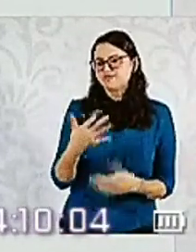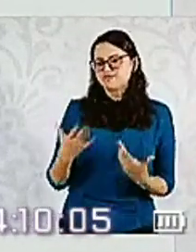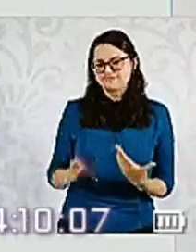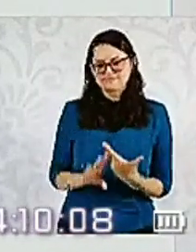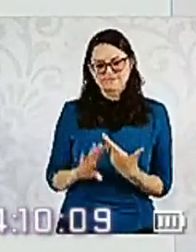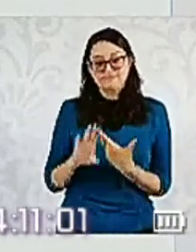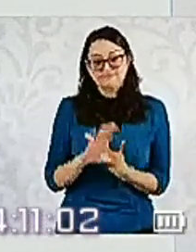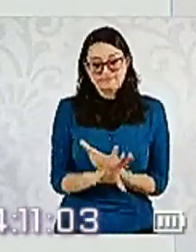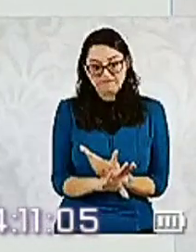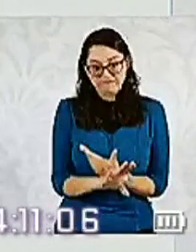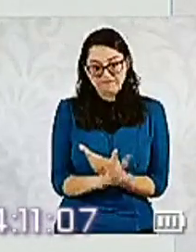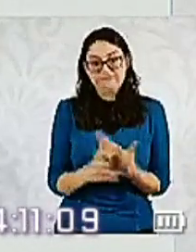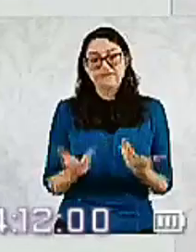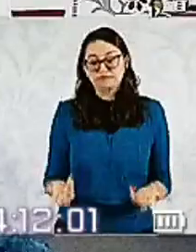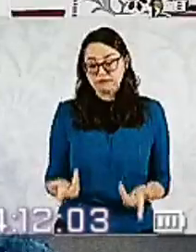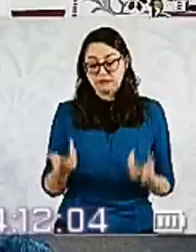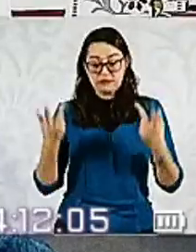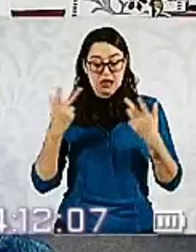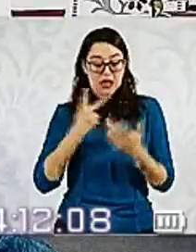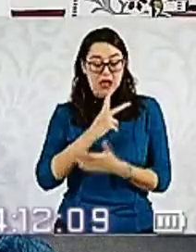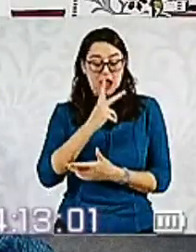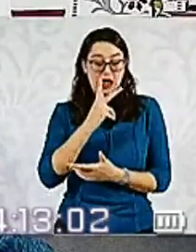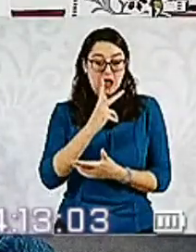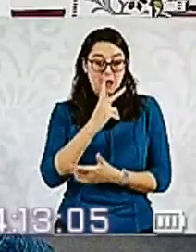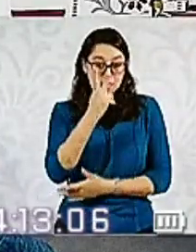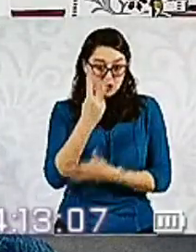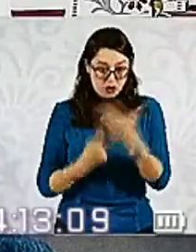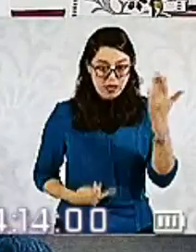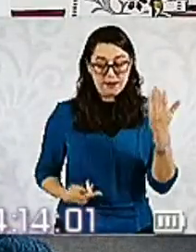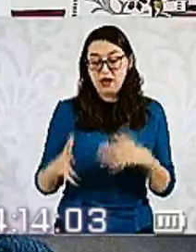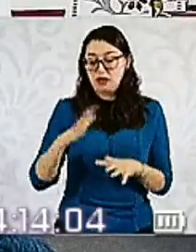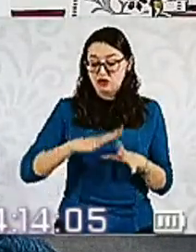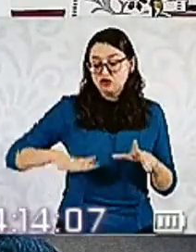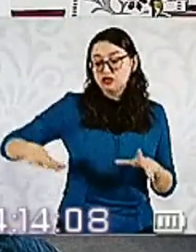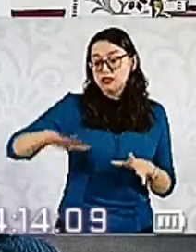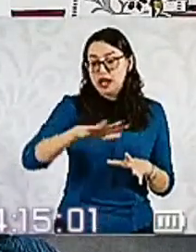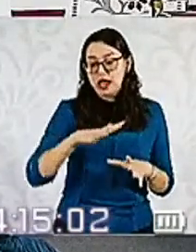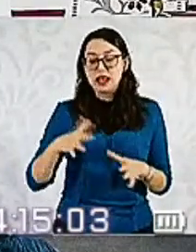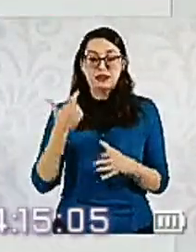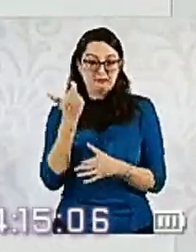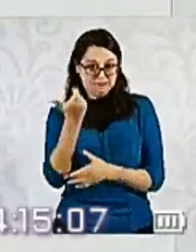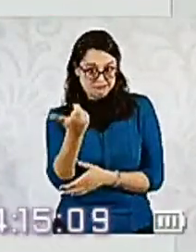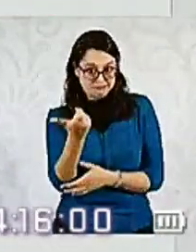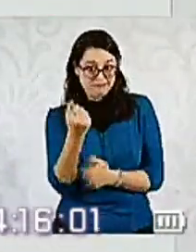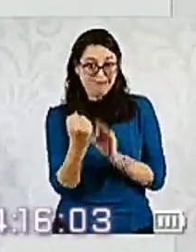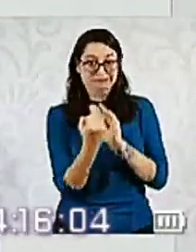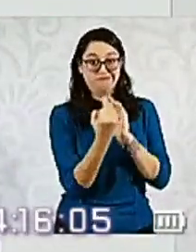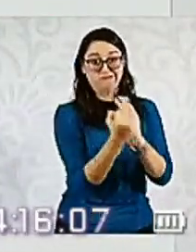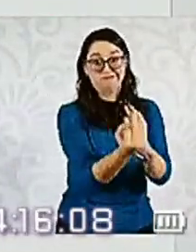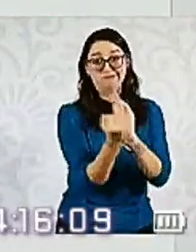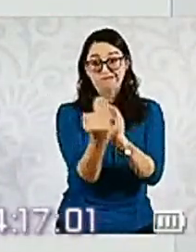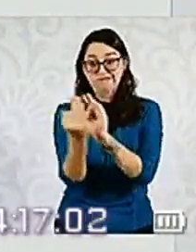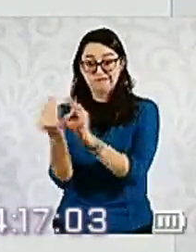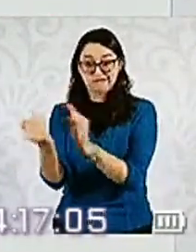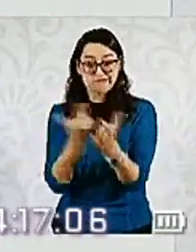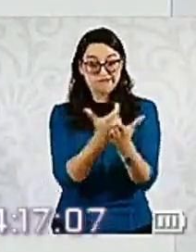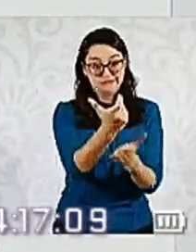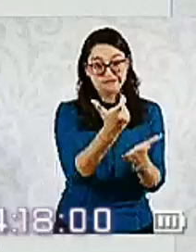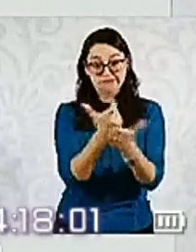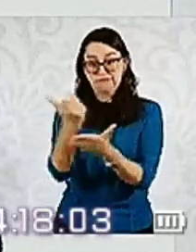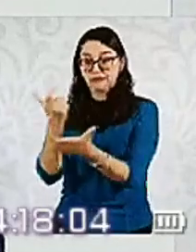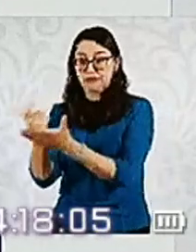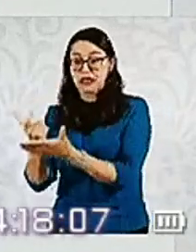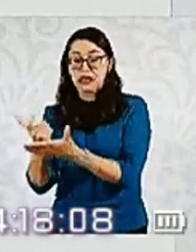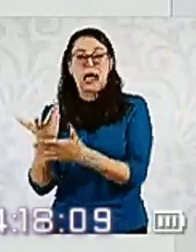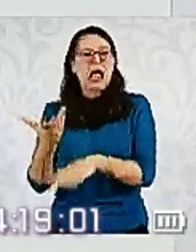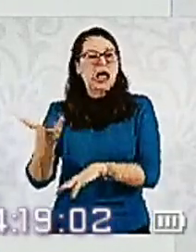entrega directa de los recursos de los apoyos sociales. Esto permite varias cosas. Primero, elimina los intermediarios,